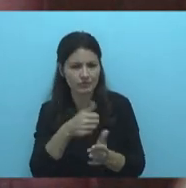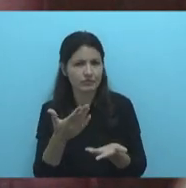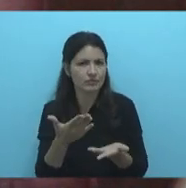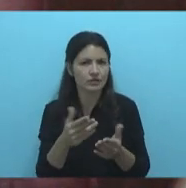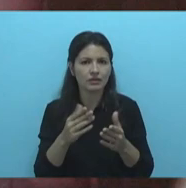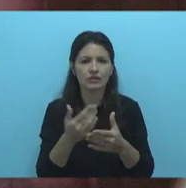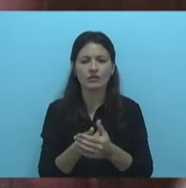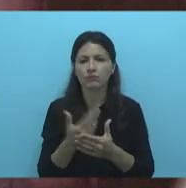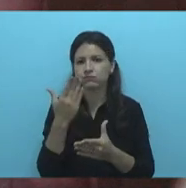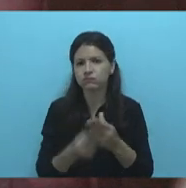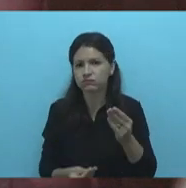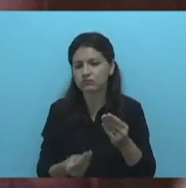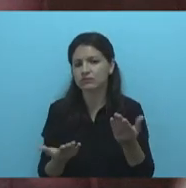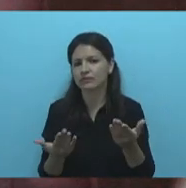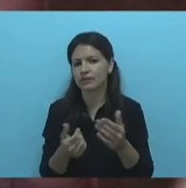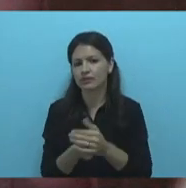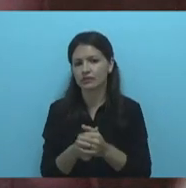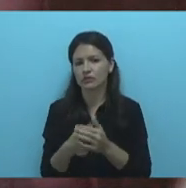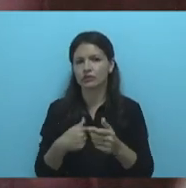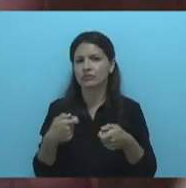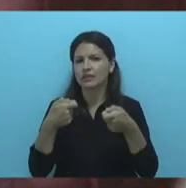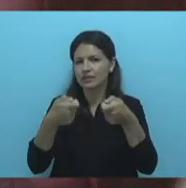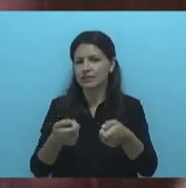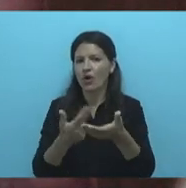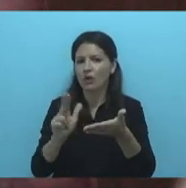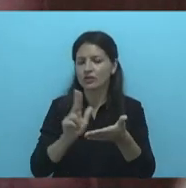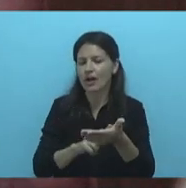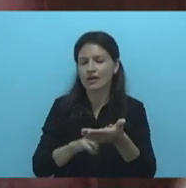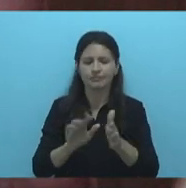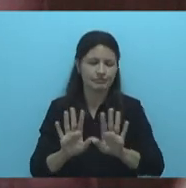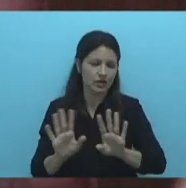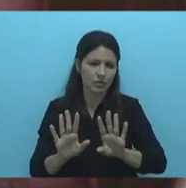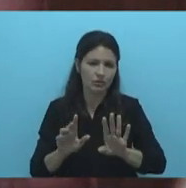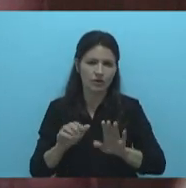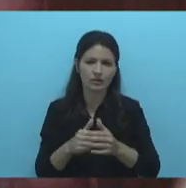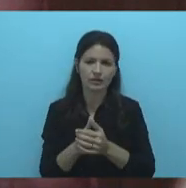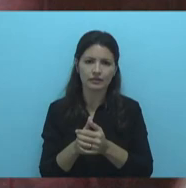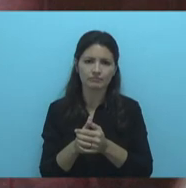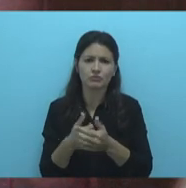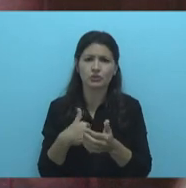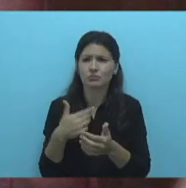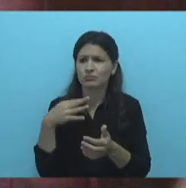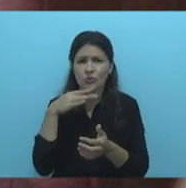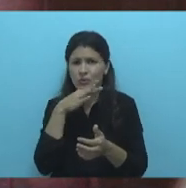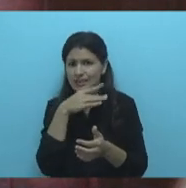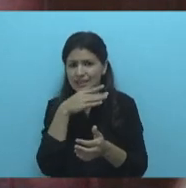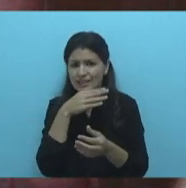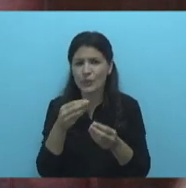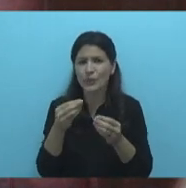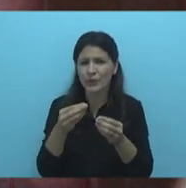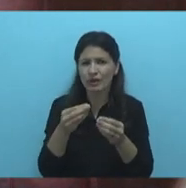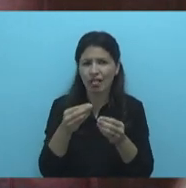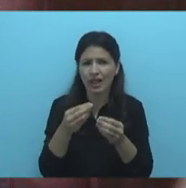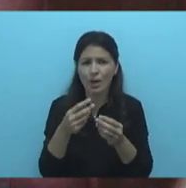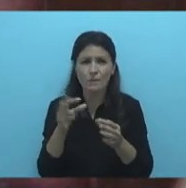estado parlamentario y lo volví a reingresar, pero la verdad que nunca entendí ni me dieron una explicación certera de